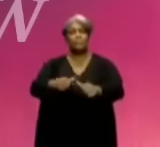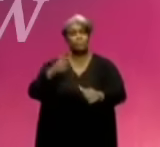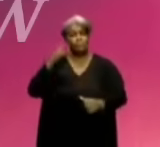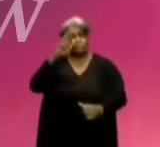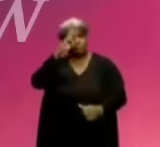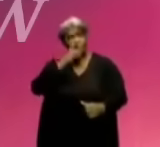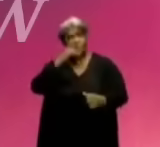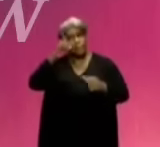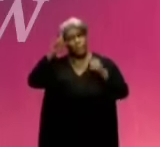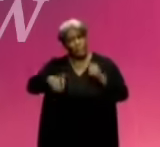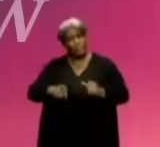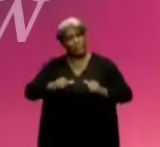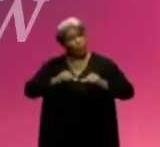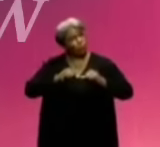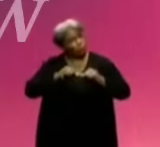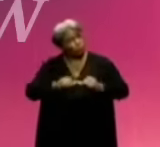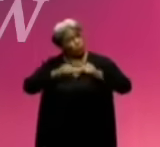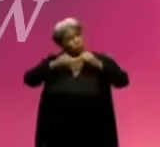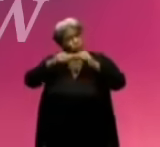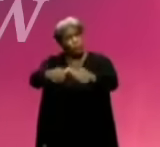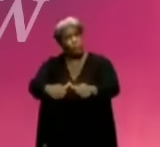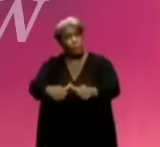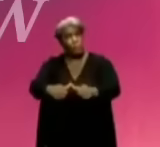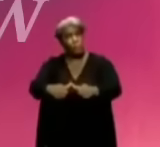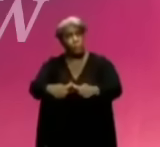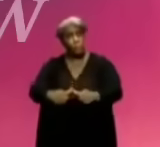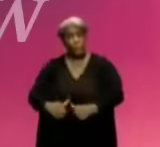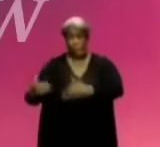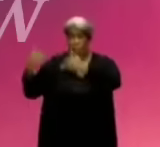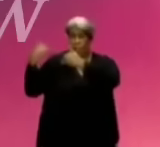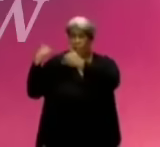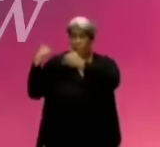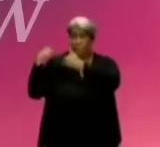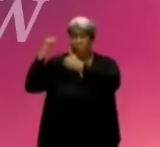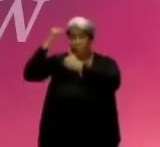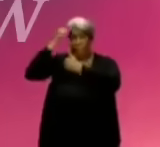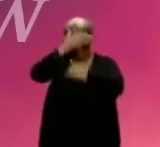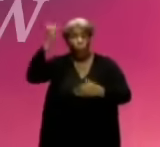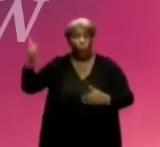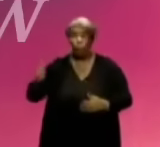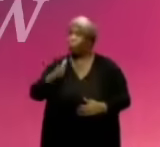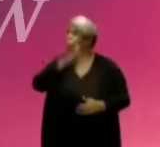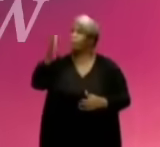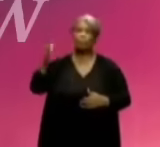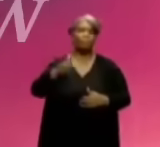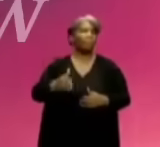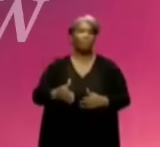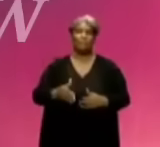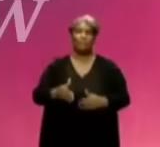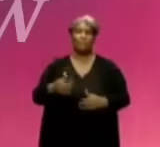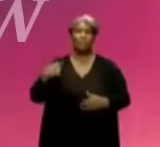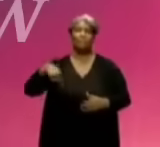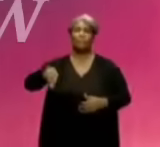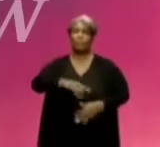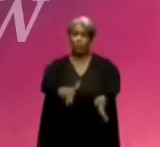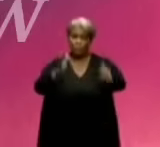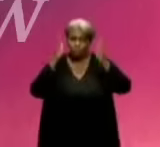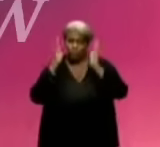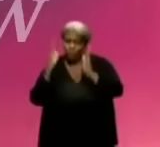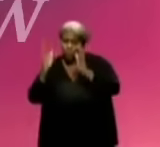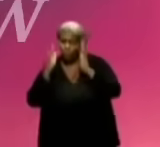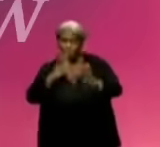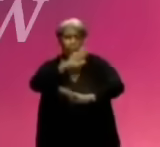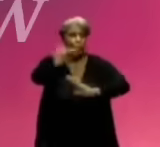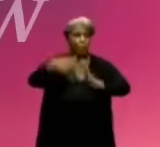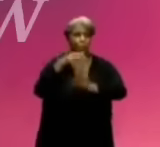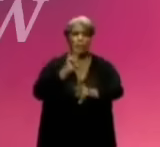seguir adelante, pero nunca olvidando la responsabilidad que tenemos como gobierno, como lo estamos haciendo, de atender a todas las personas